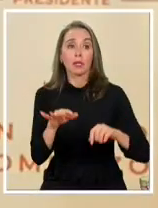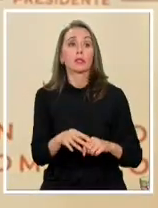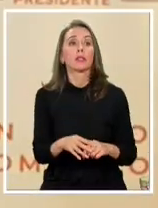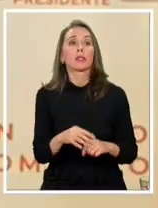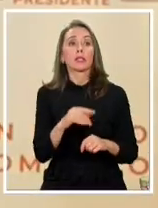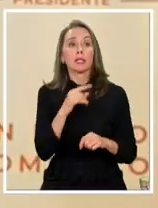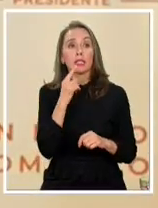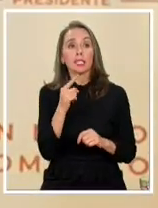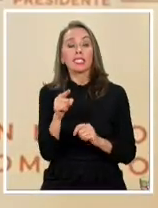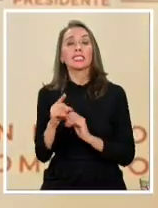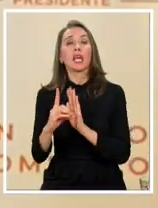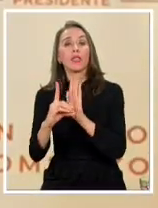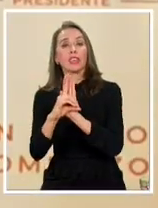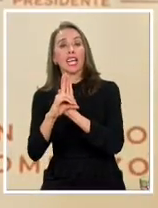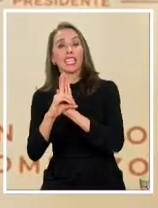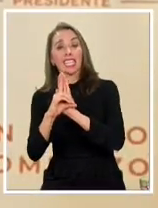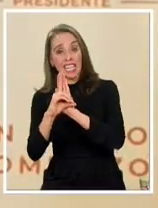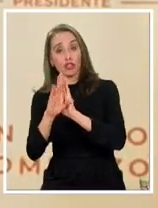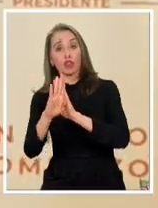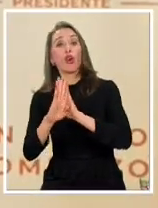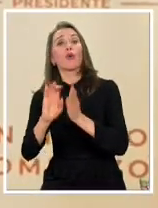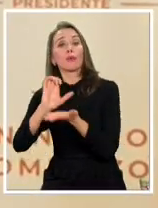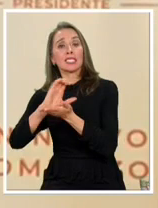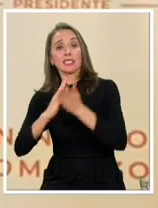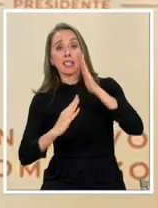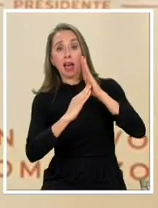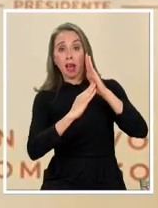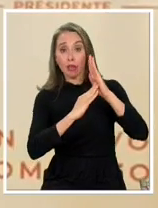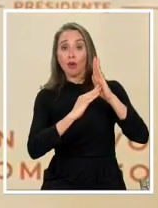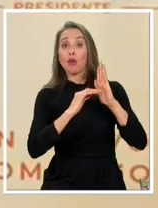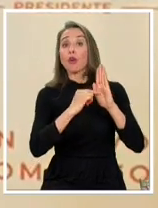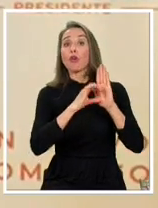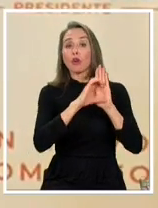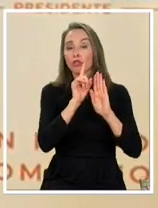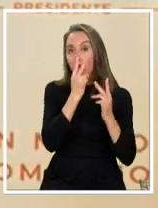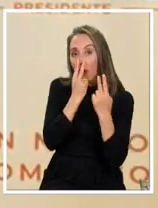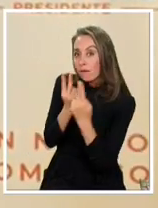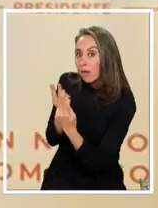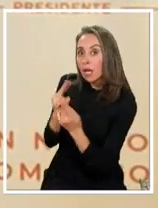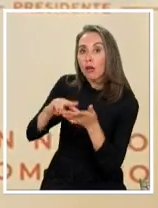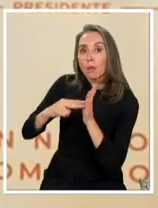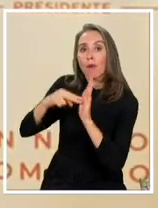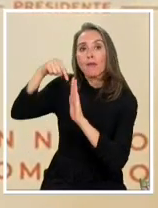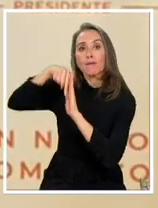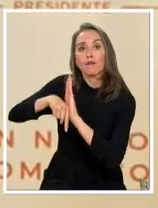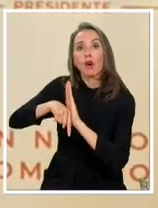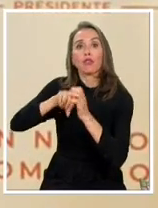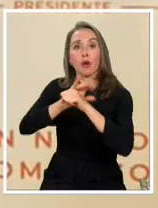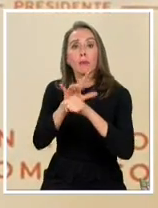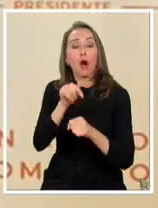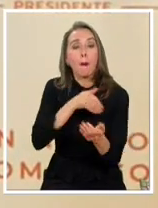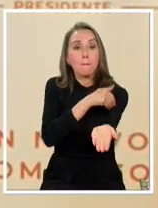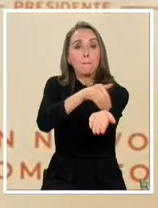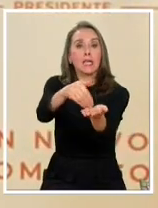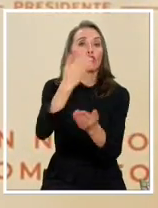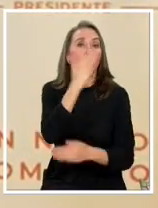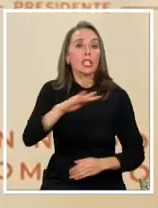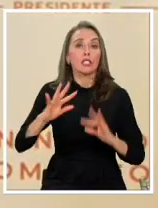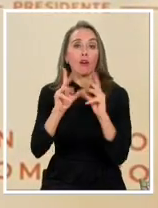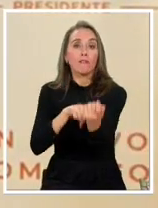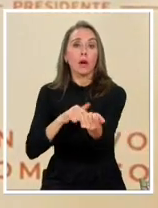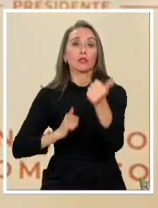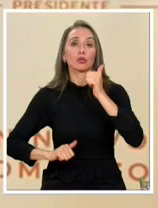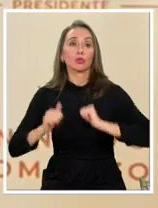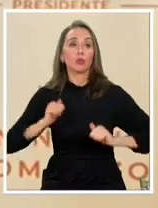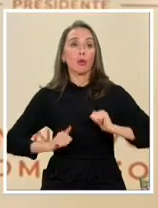condiciones a la renovación del estado de catástrofe es no estar viendo los problemas de fondo que está generando la pandemia. Hoy, millones de niños y sus familias